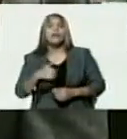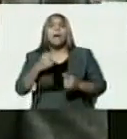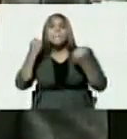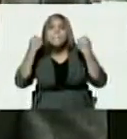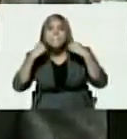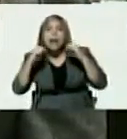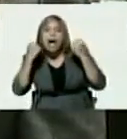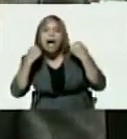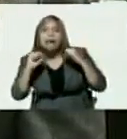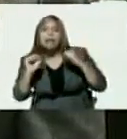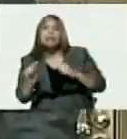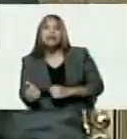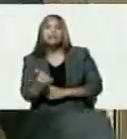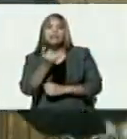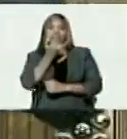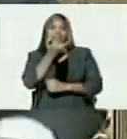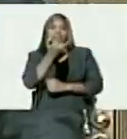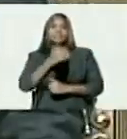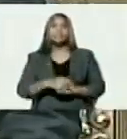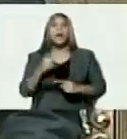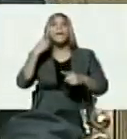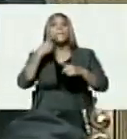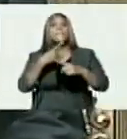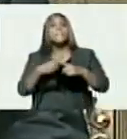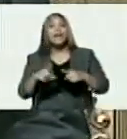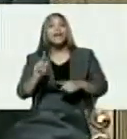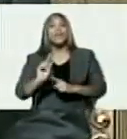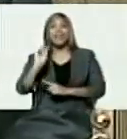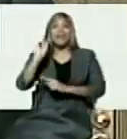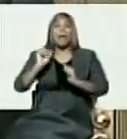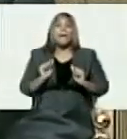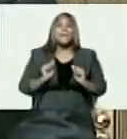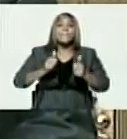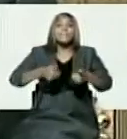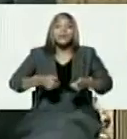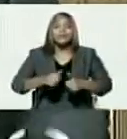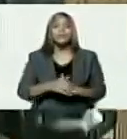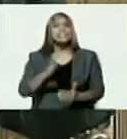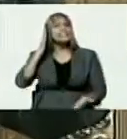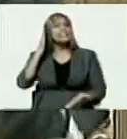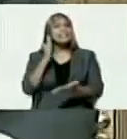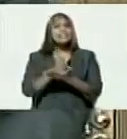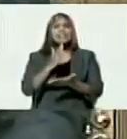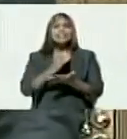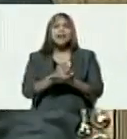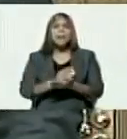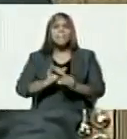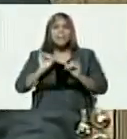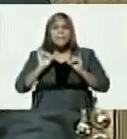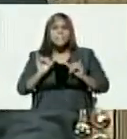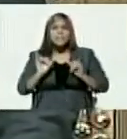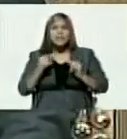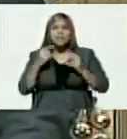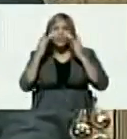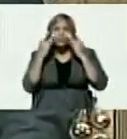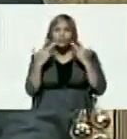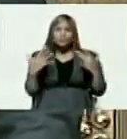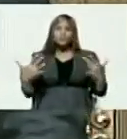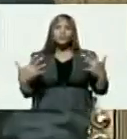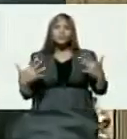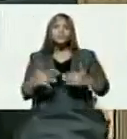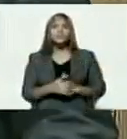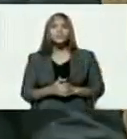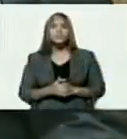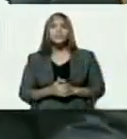y virtudes, pero de allá venimos, siempre con el resplandor